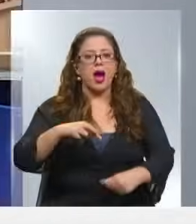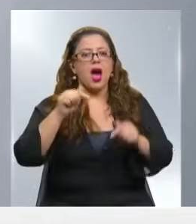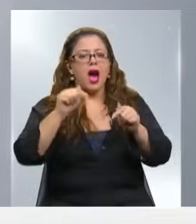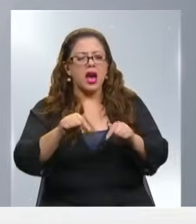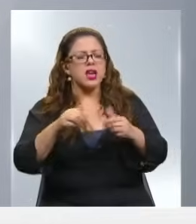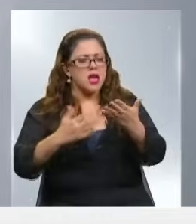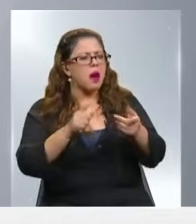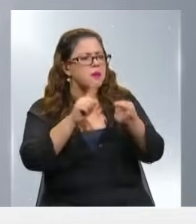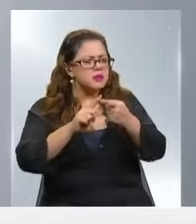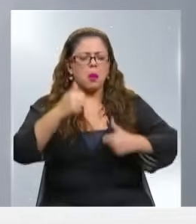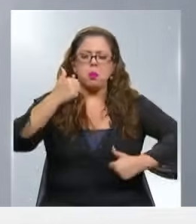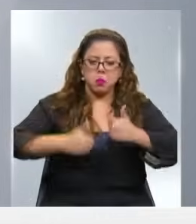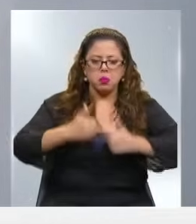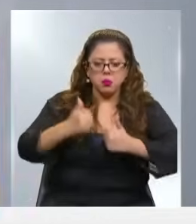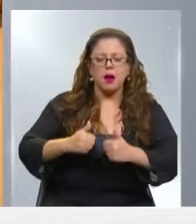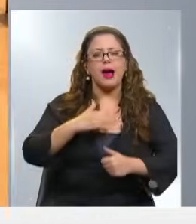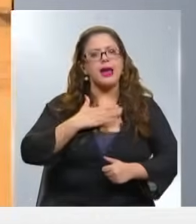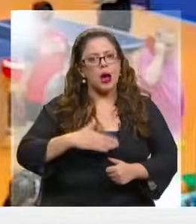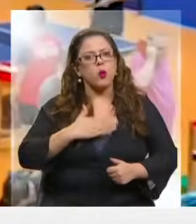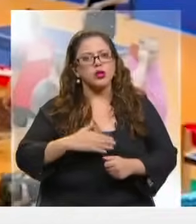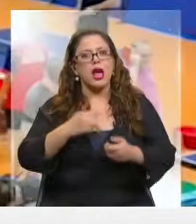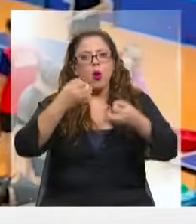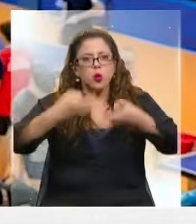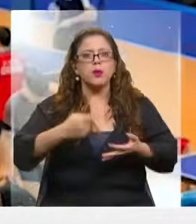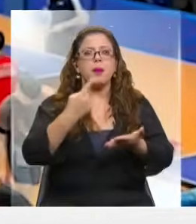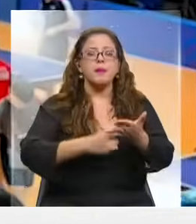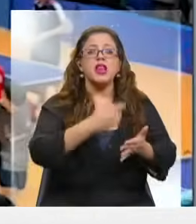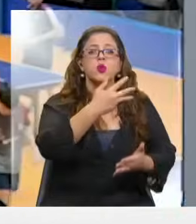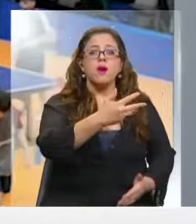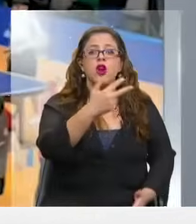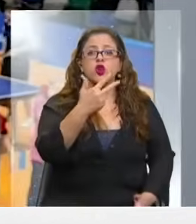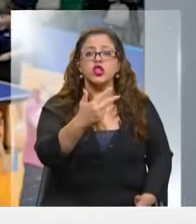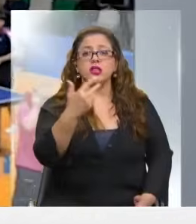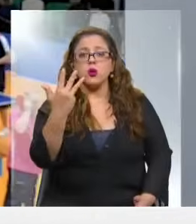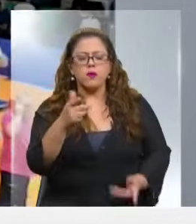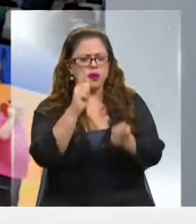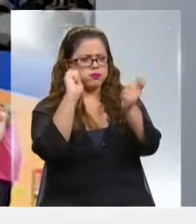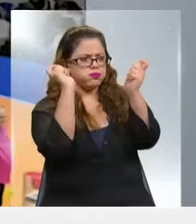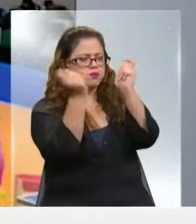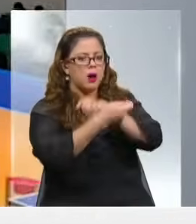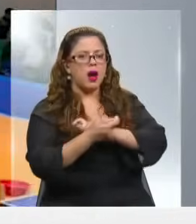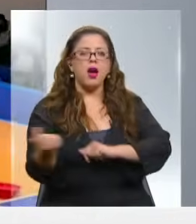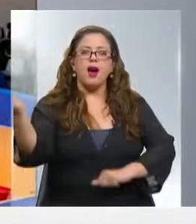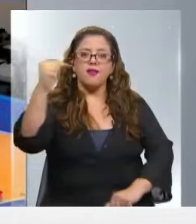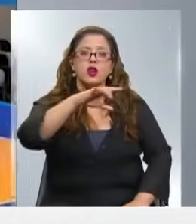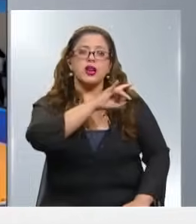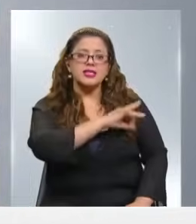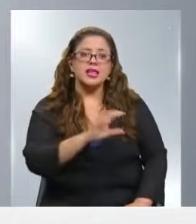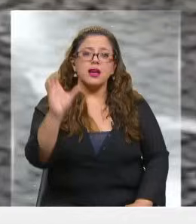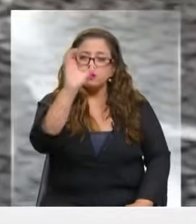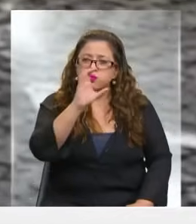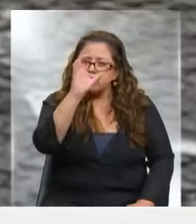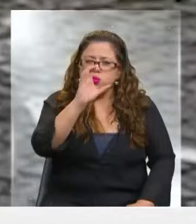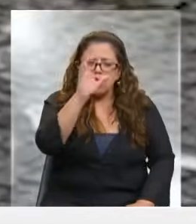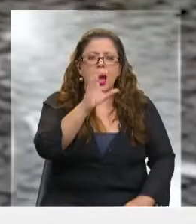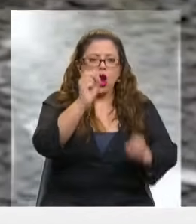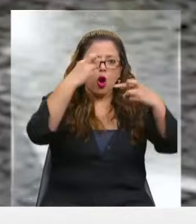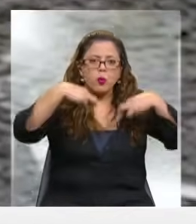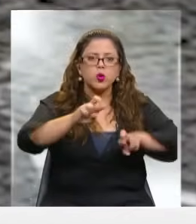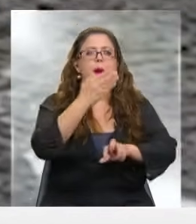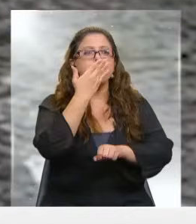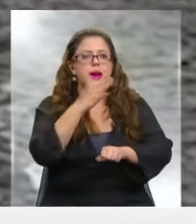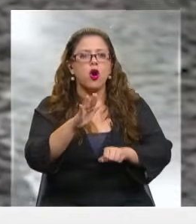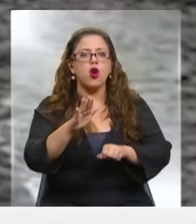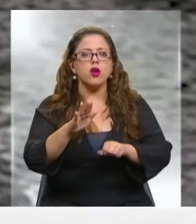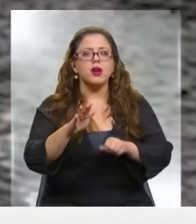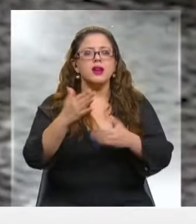el gustito al tenis de mesa. Hasta que en 1989 todo cambió. Se vino a Chile buscando mejores oportunidades. Se